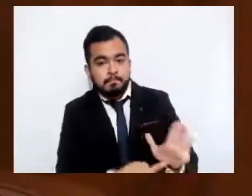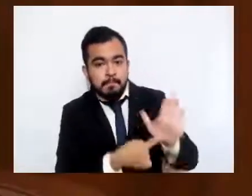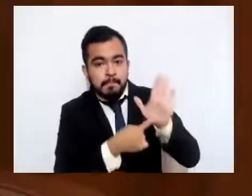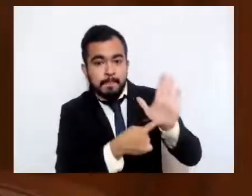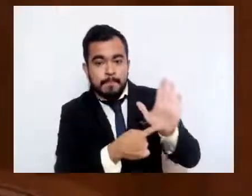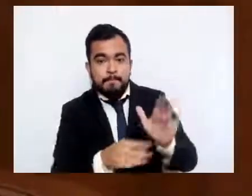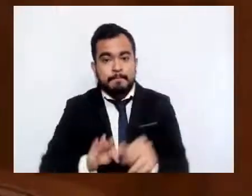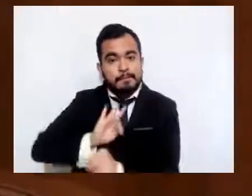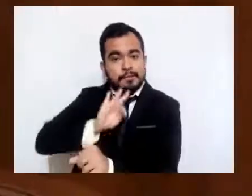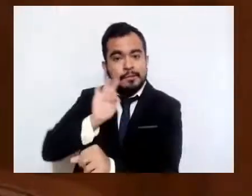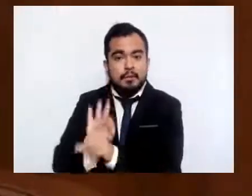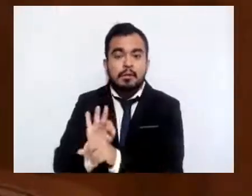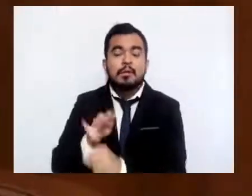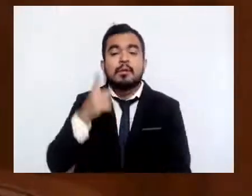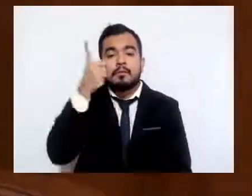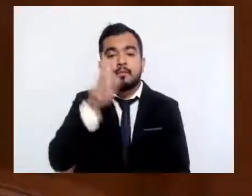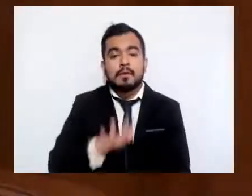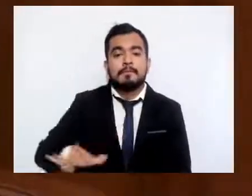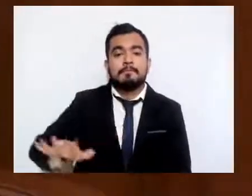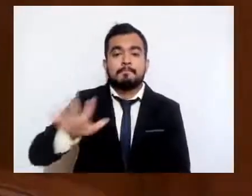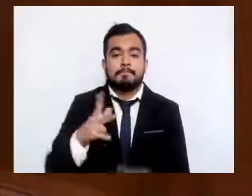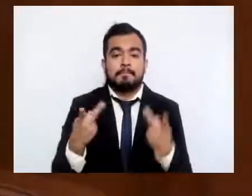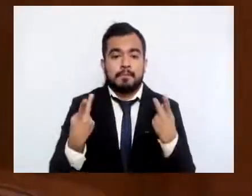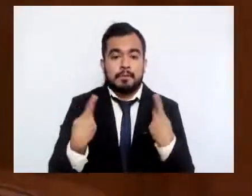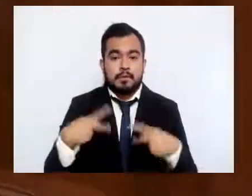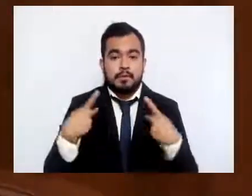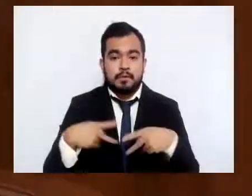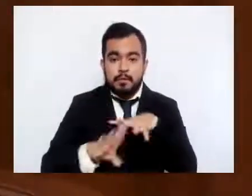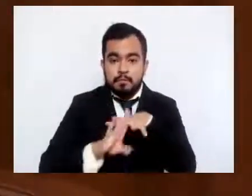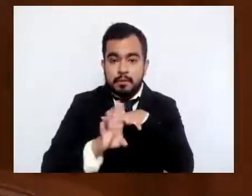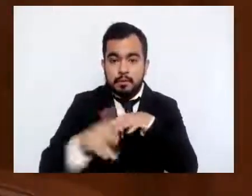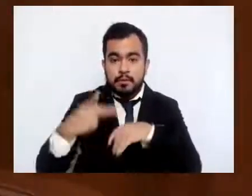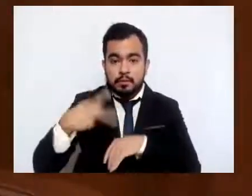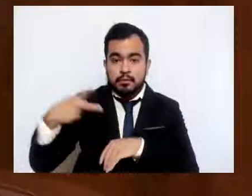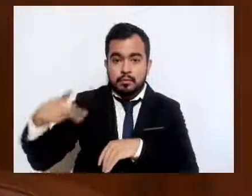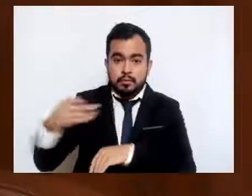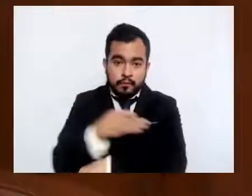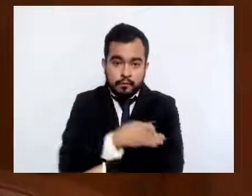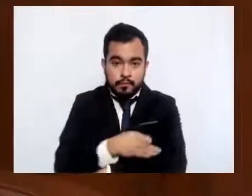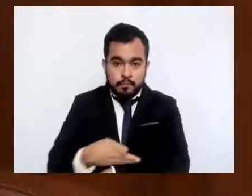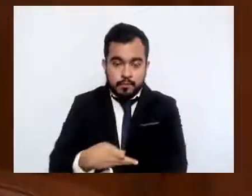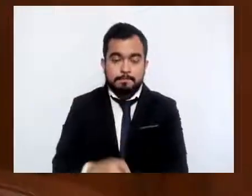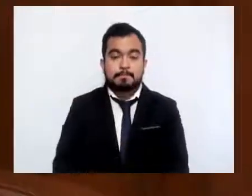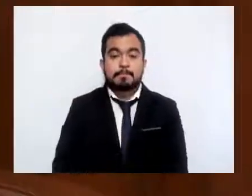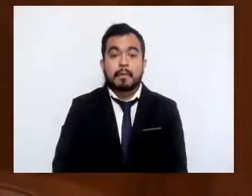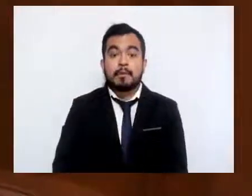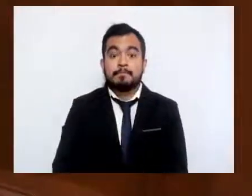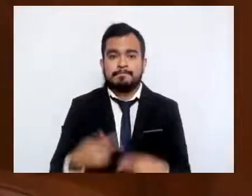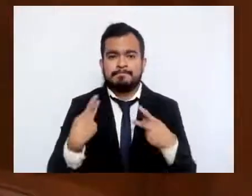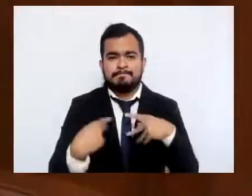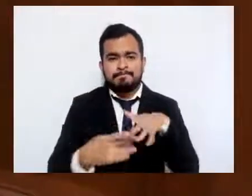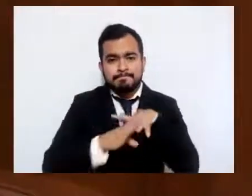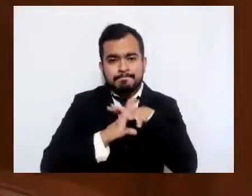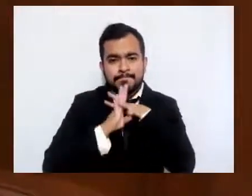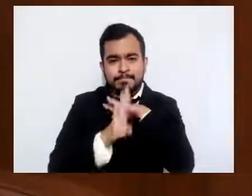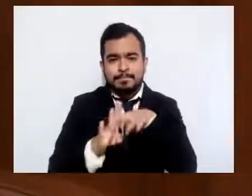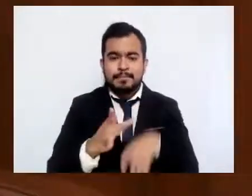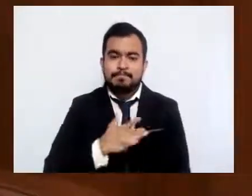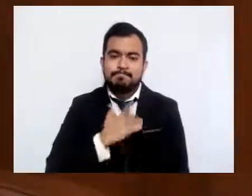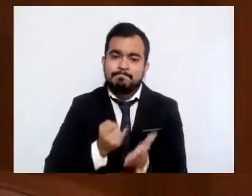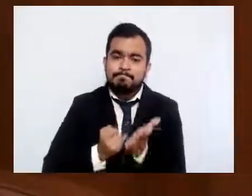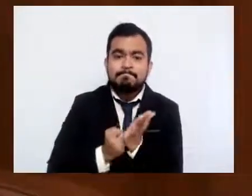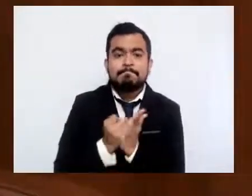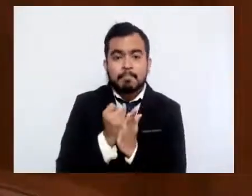migrantes. La difícil y cruda decisión de salir de su lugar de origen constituye para una persona dejar atrás